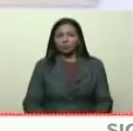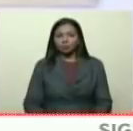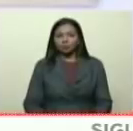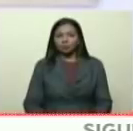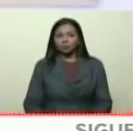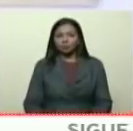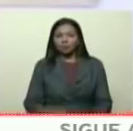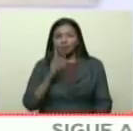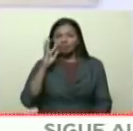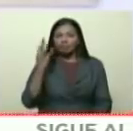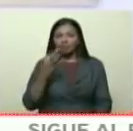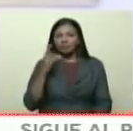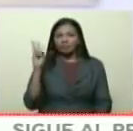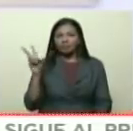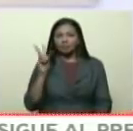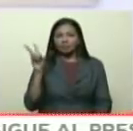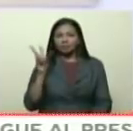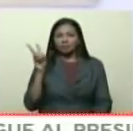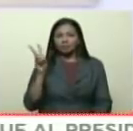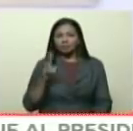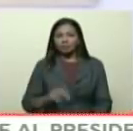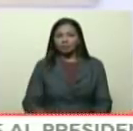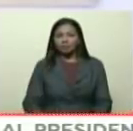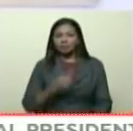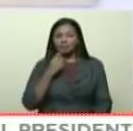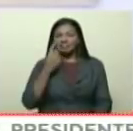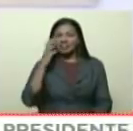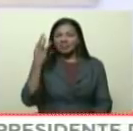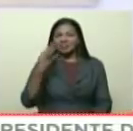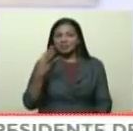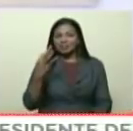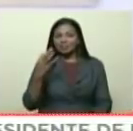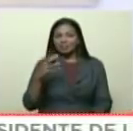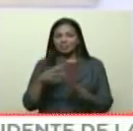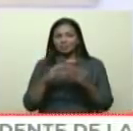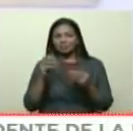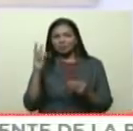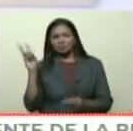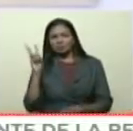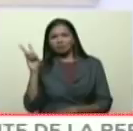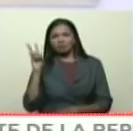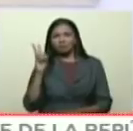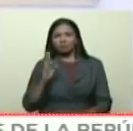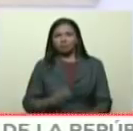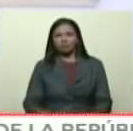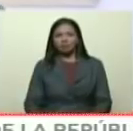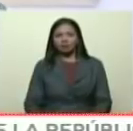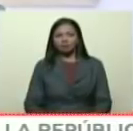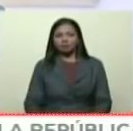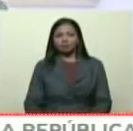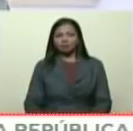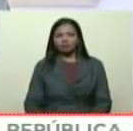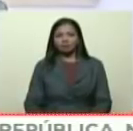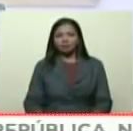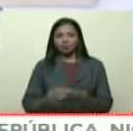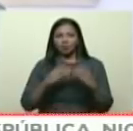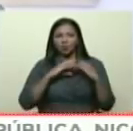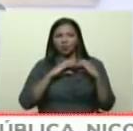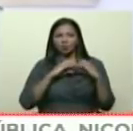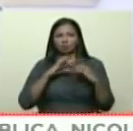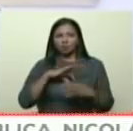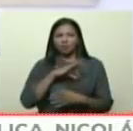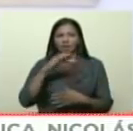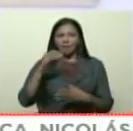de la verdad de Venezuela, la verdad hermosa de Venezuela, que está en el corazón y en el alma